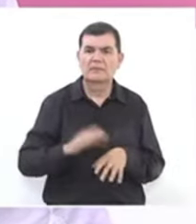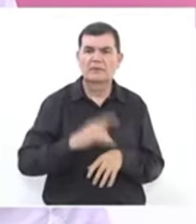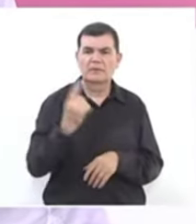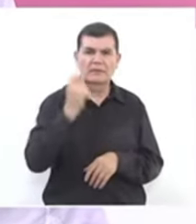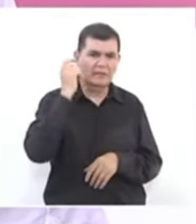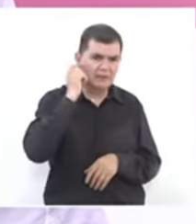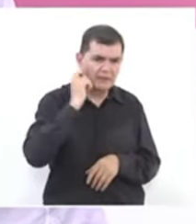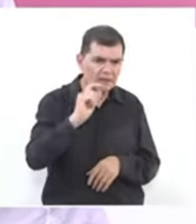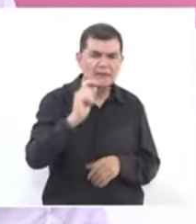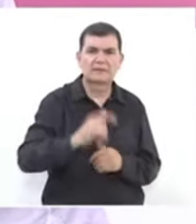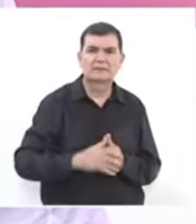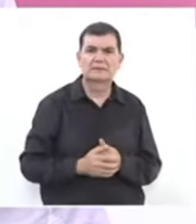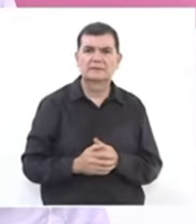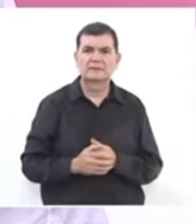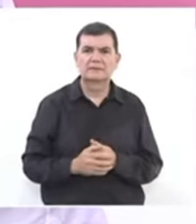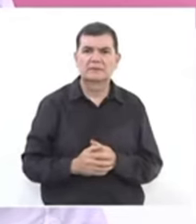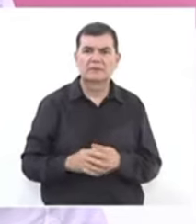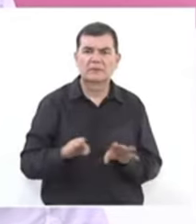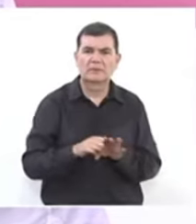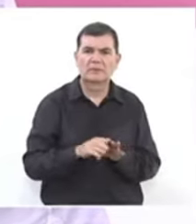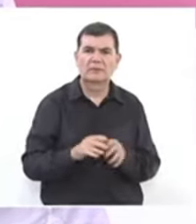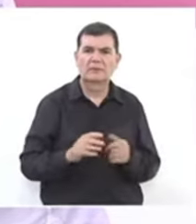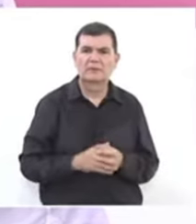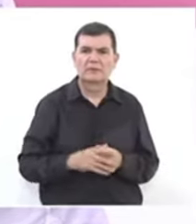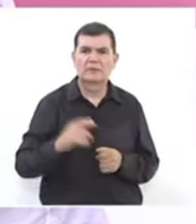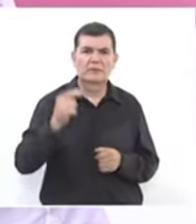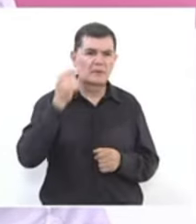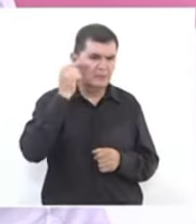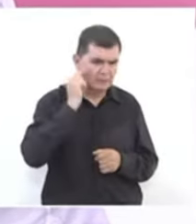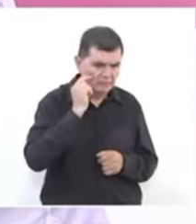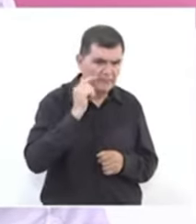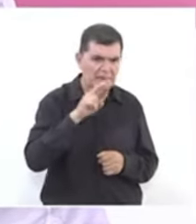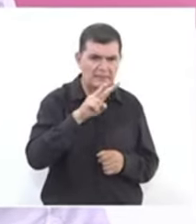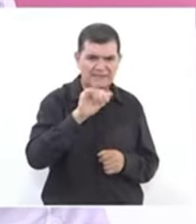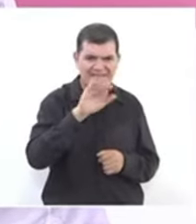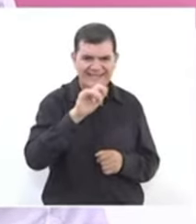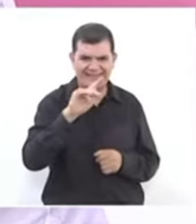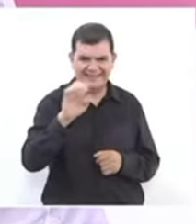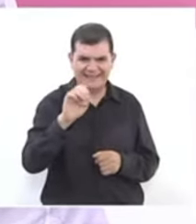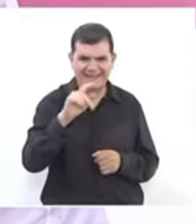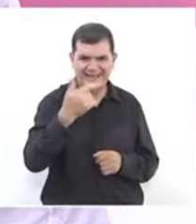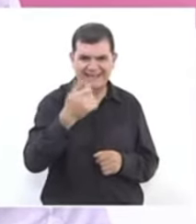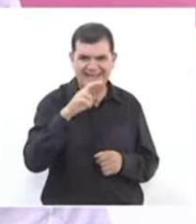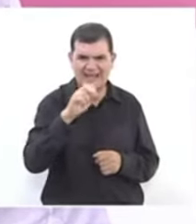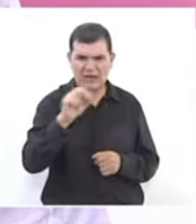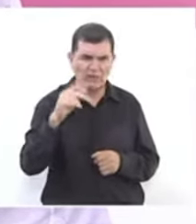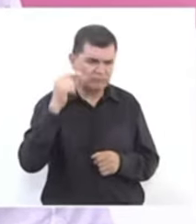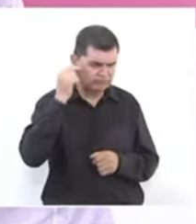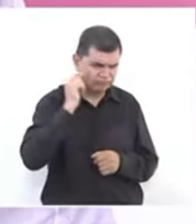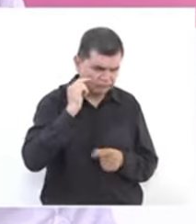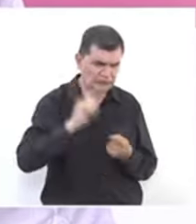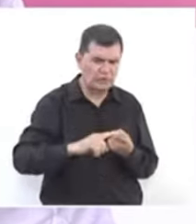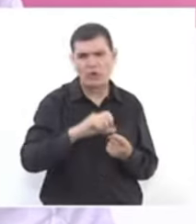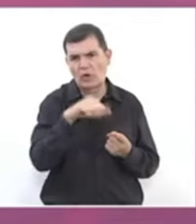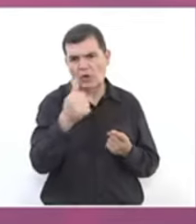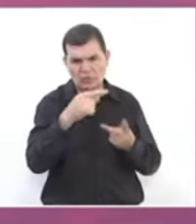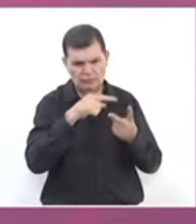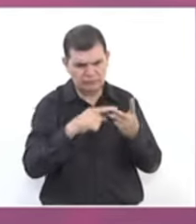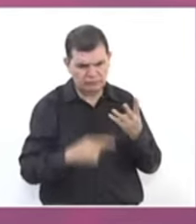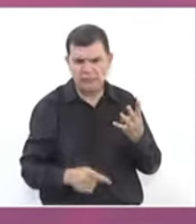guerrerenses como Vicente Guerrero y toda la historia de México por el presidente